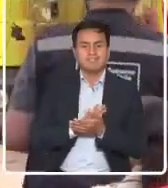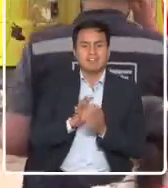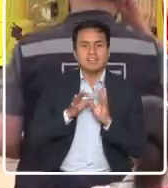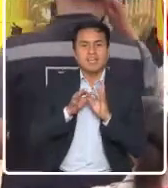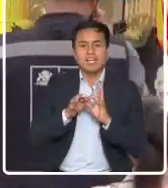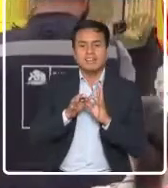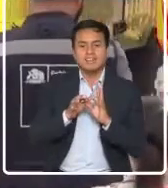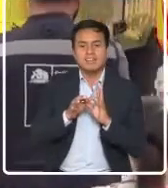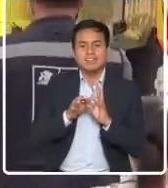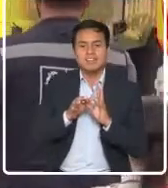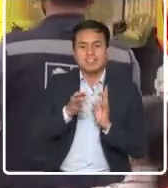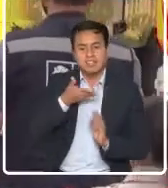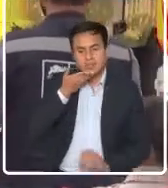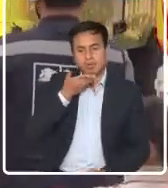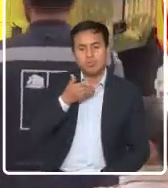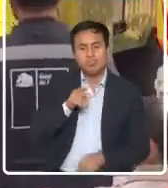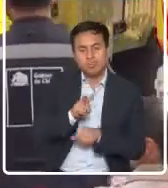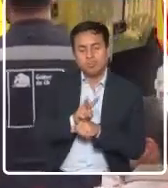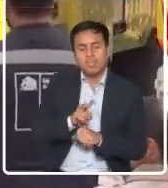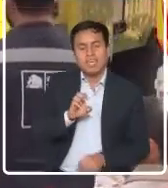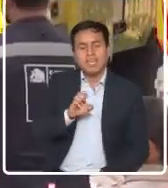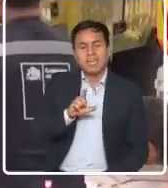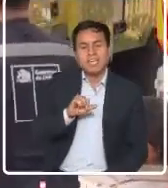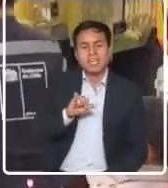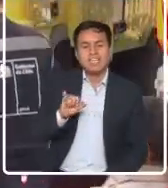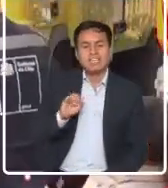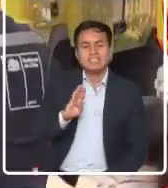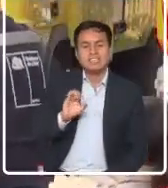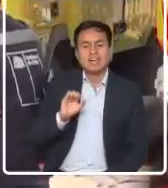Muchas gracias por su testimonio, Elizabeth.